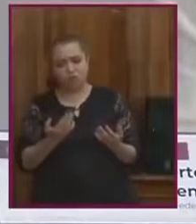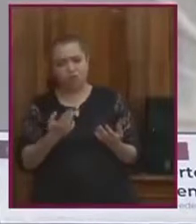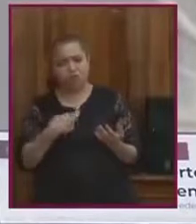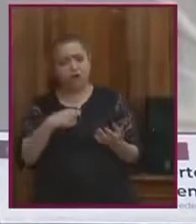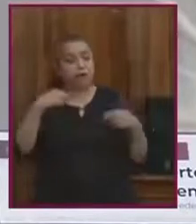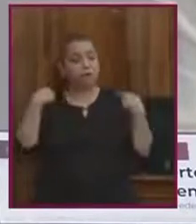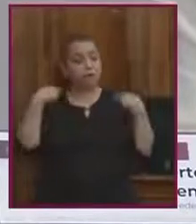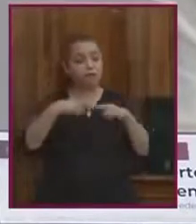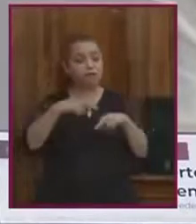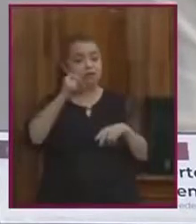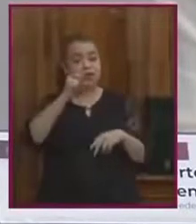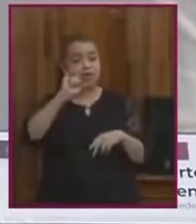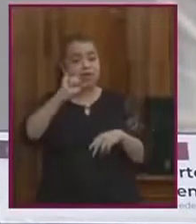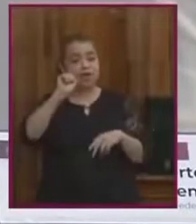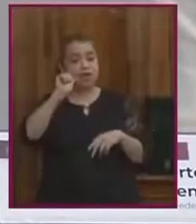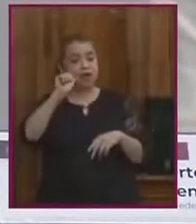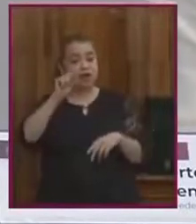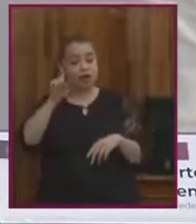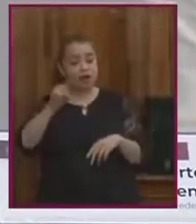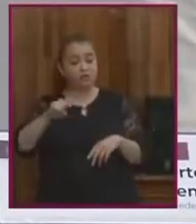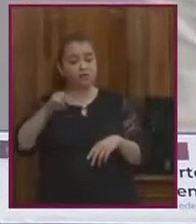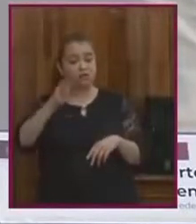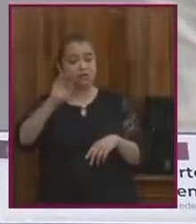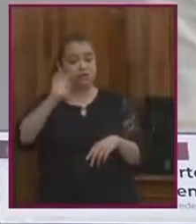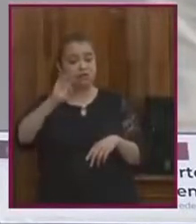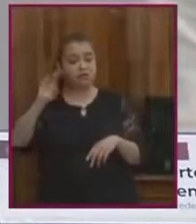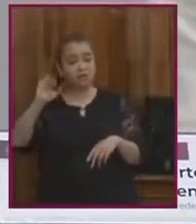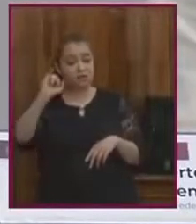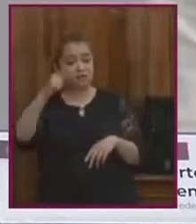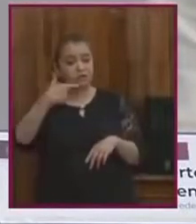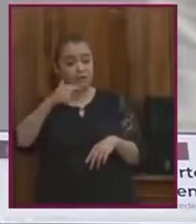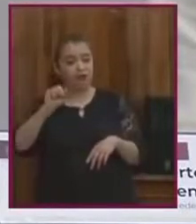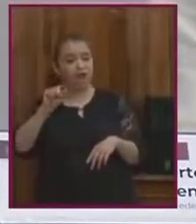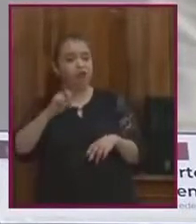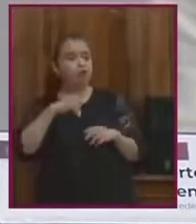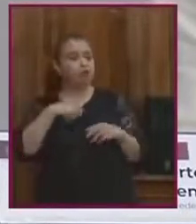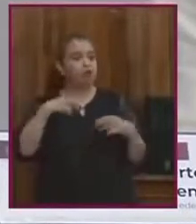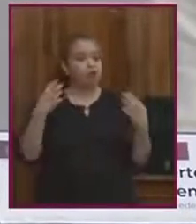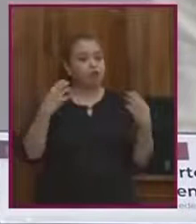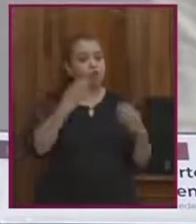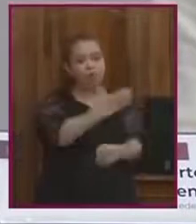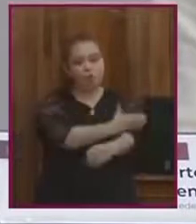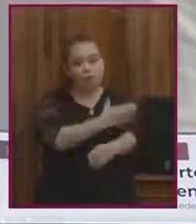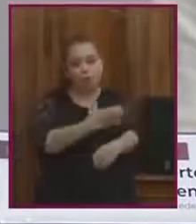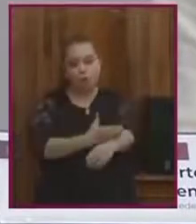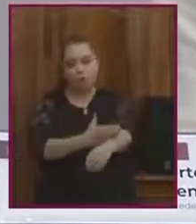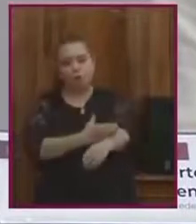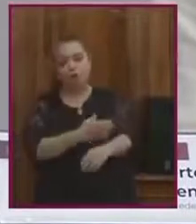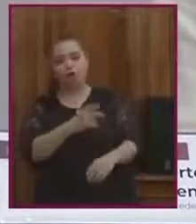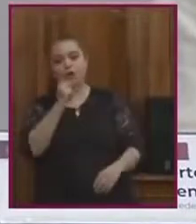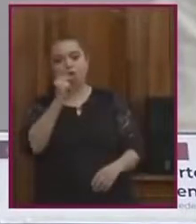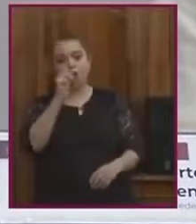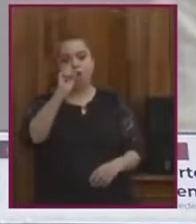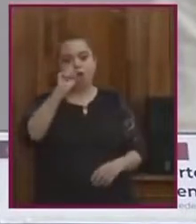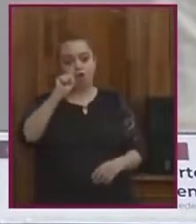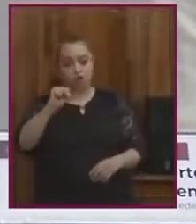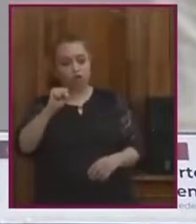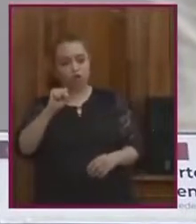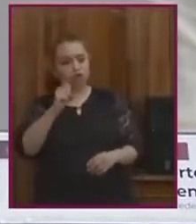Díaz Barriga y hay muchas compañeras del postdoctorado, compañeros de los